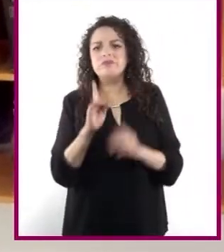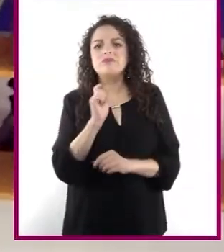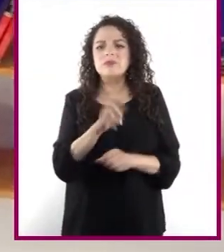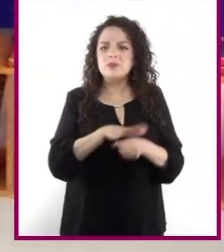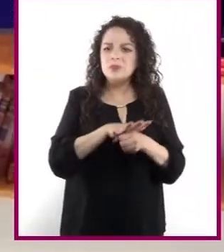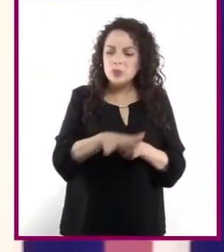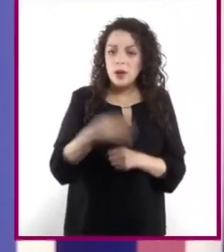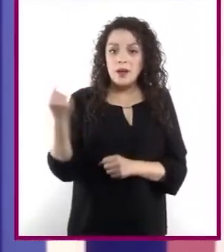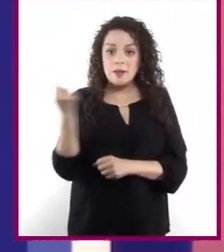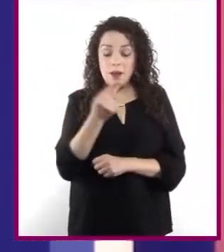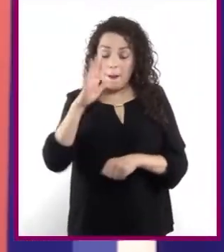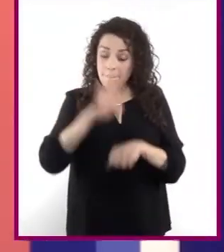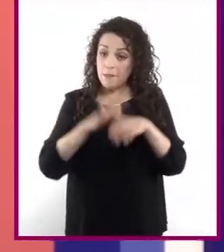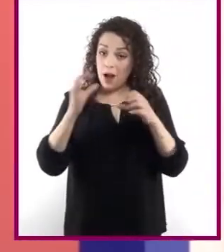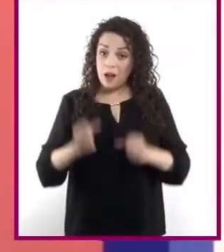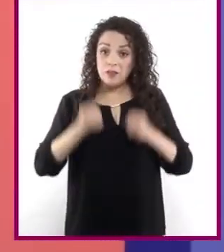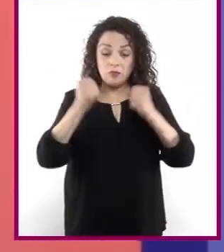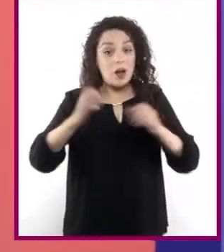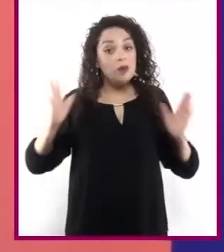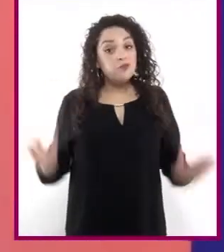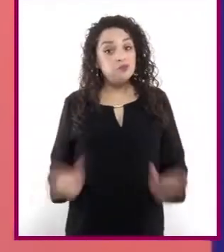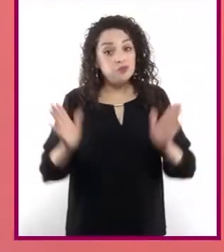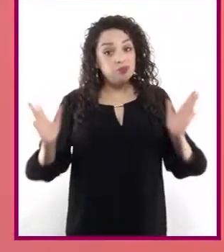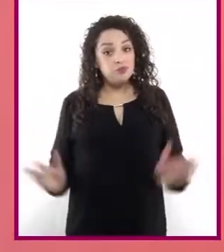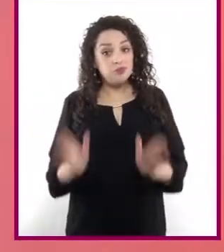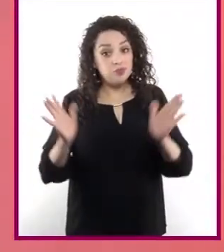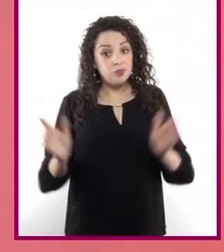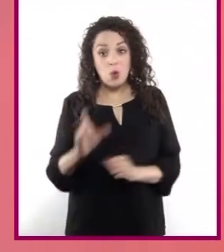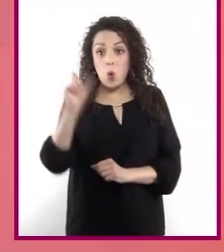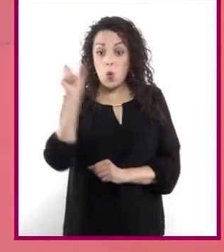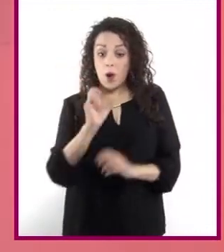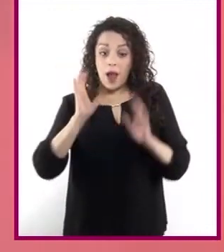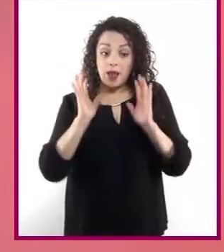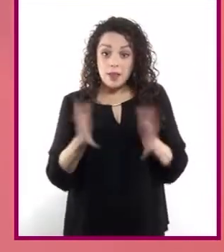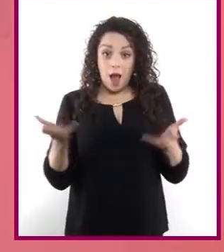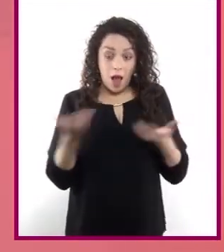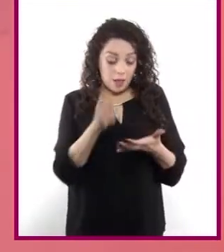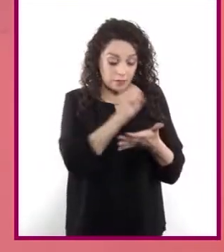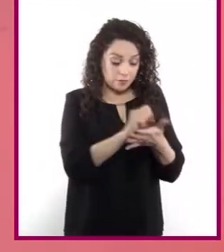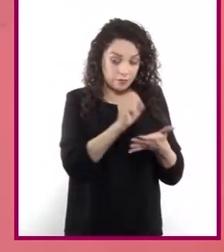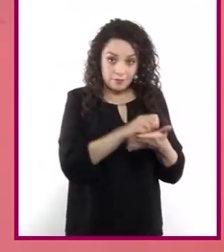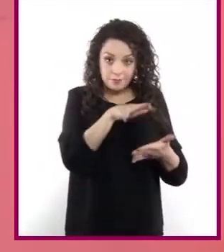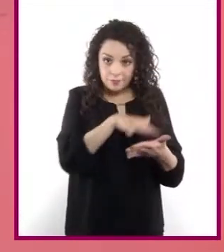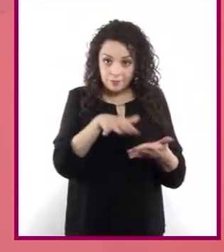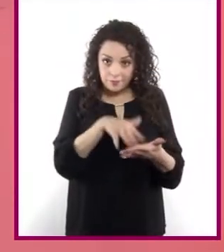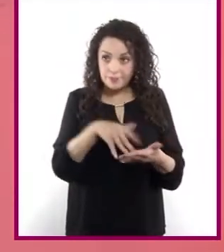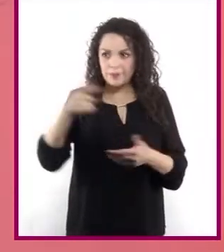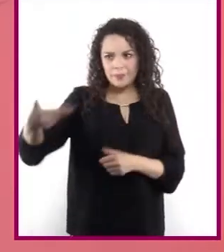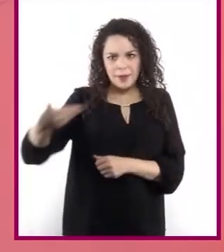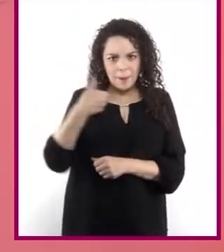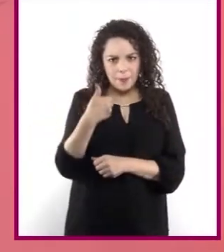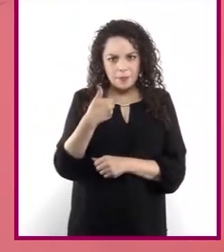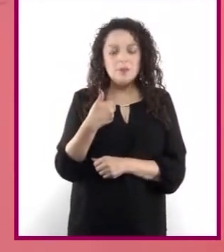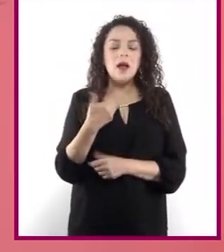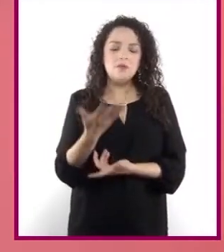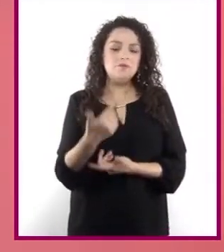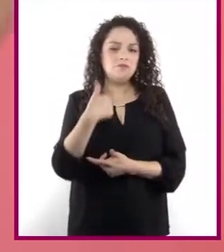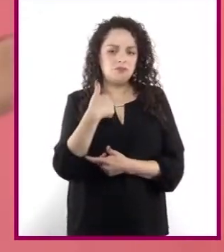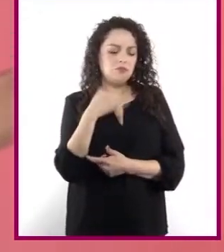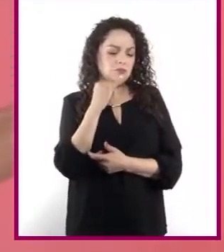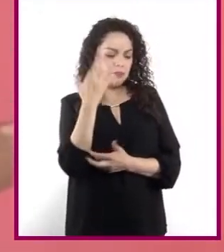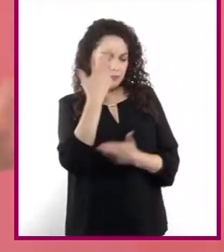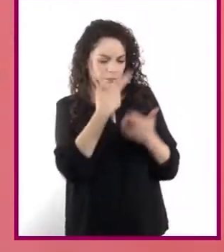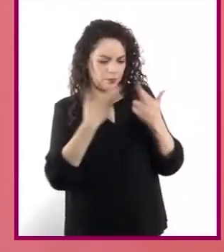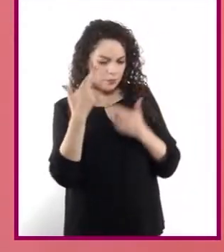de fortalecerlas y promoverlas. Una vez que estuvo elaborado su texto, me pidió que lo leyera y lo revisara. Y